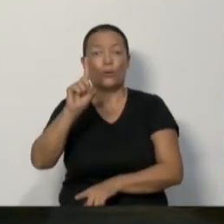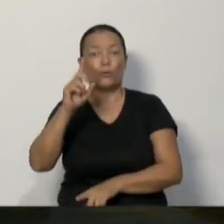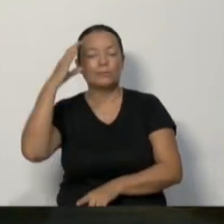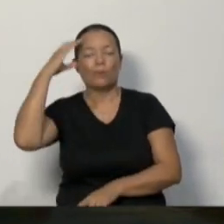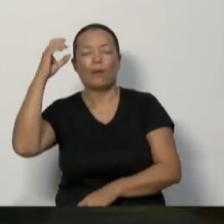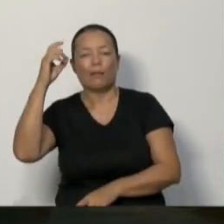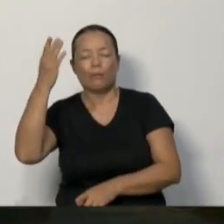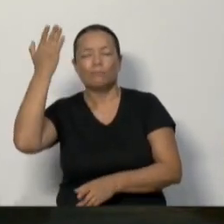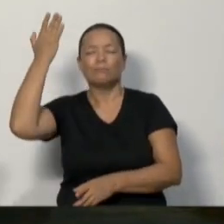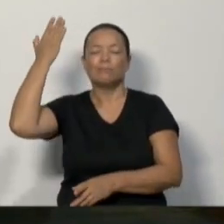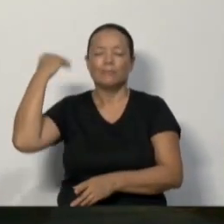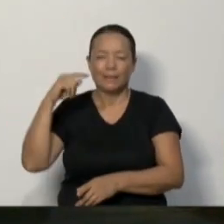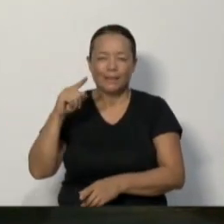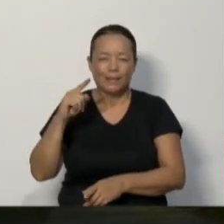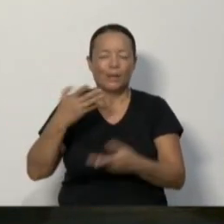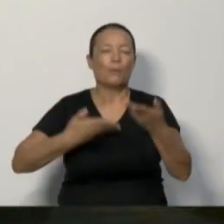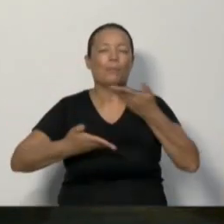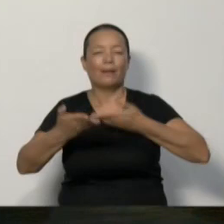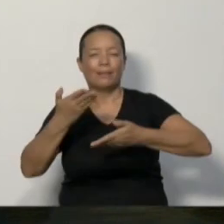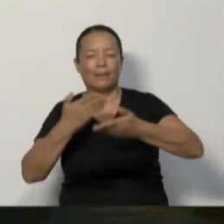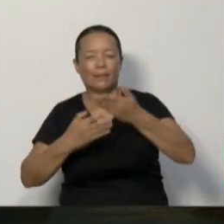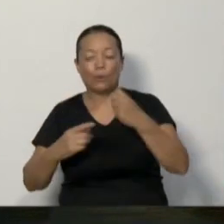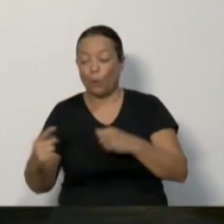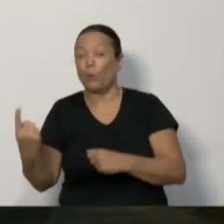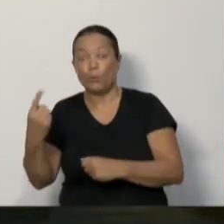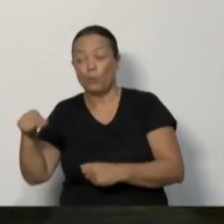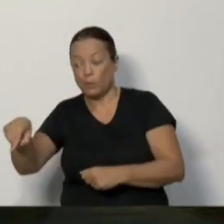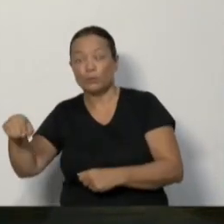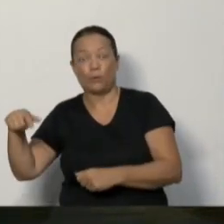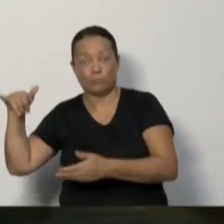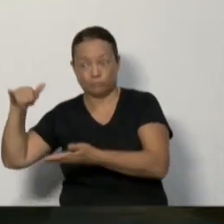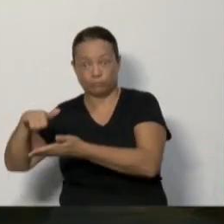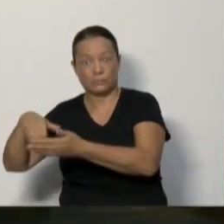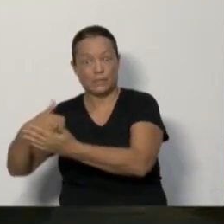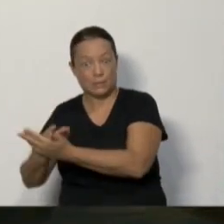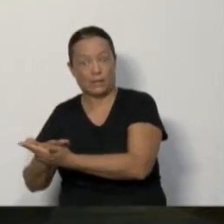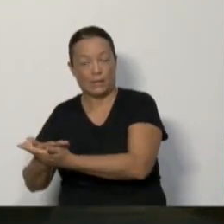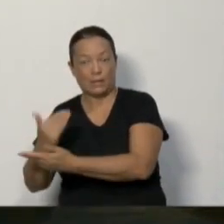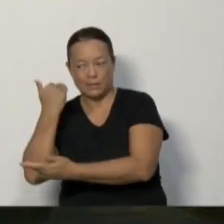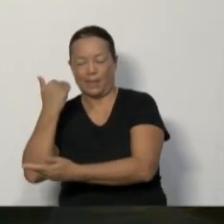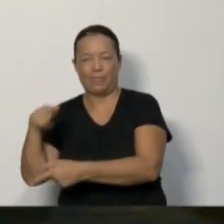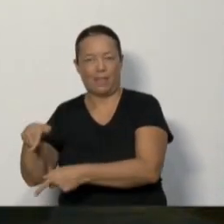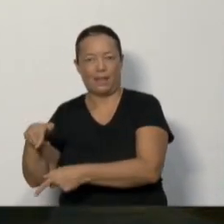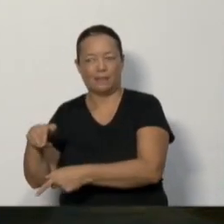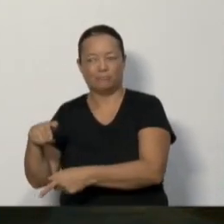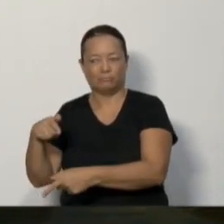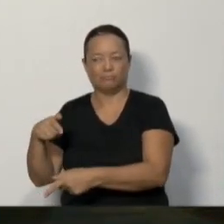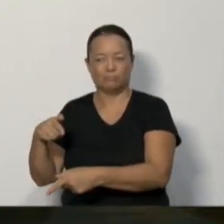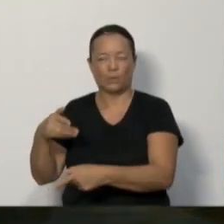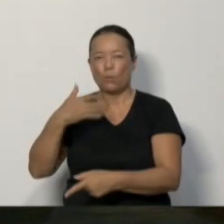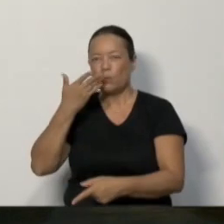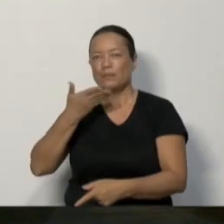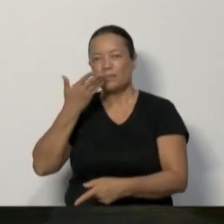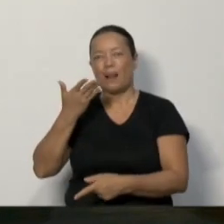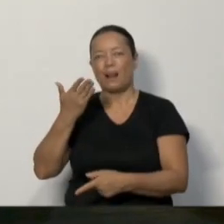Recuerdo alguna vez haber compartido con uno de los sobrevivientes una charla que dio en una